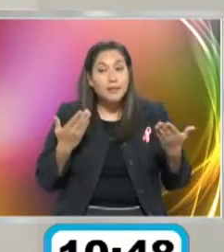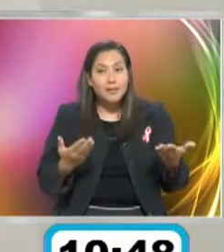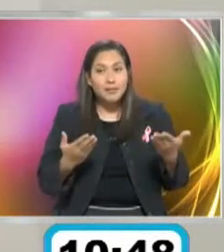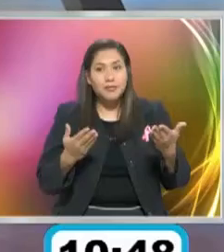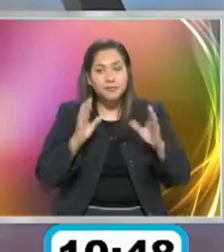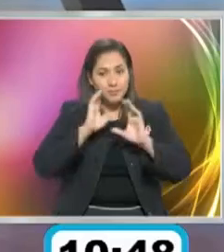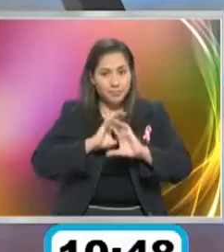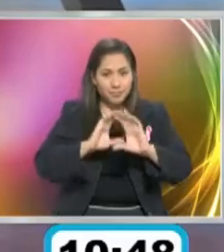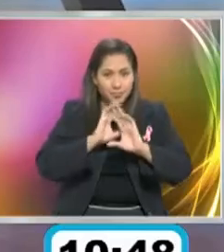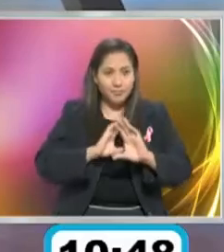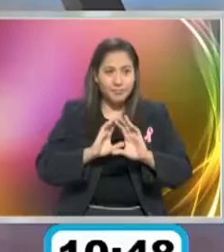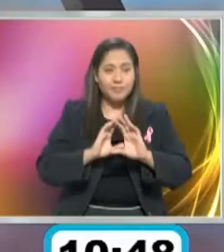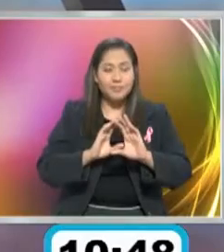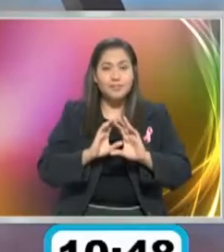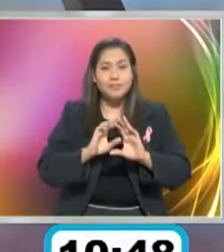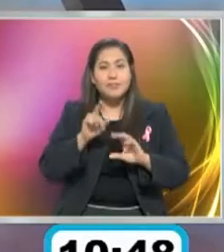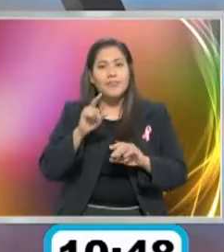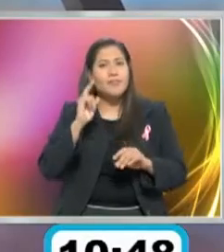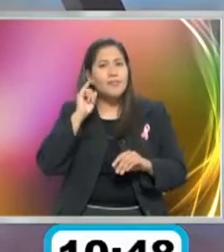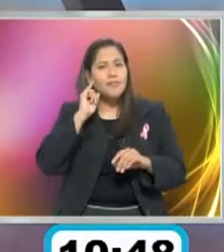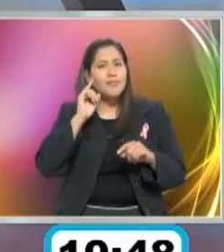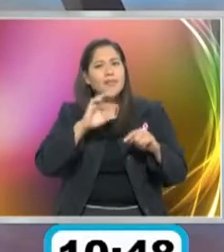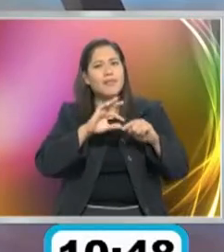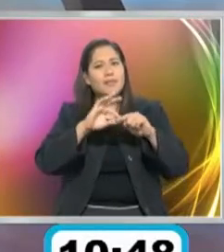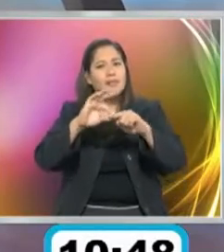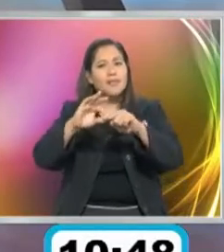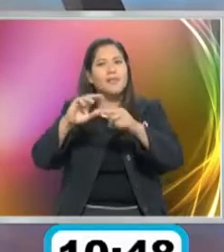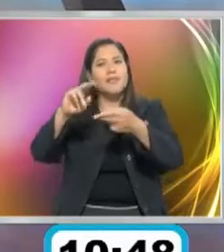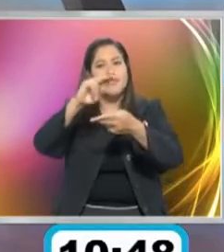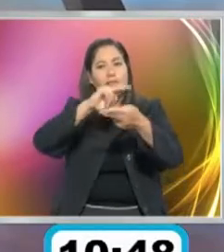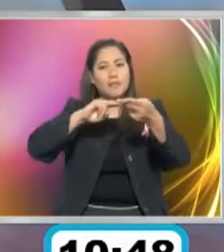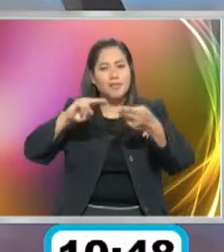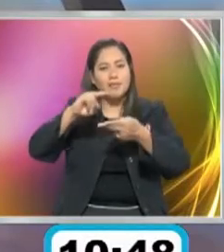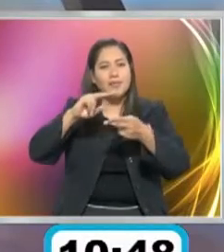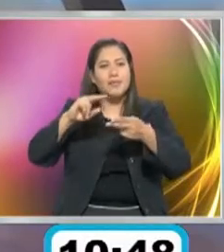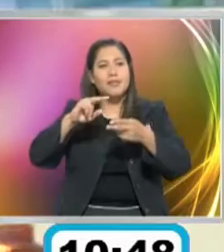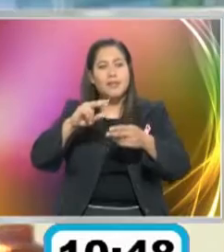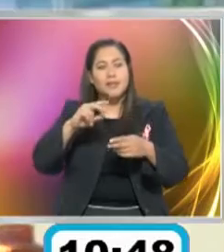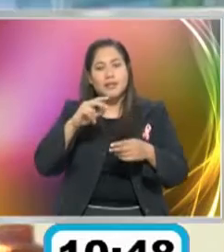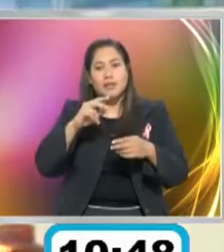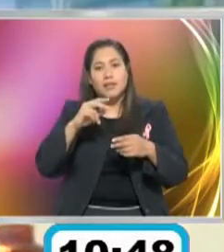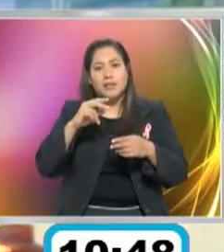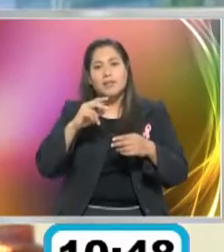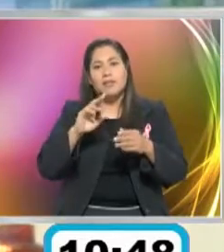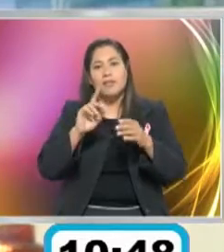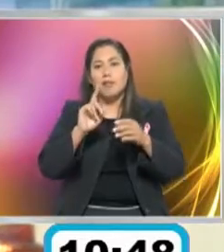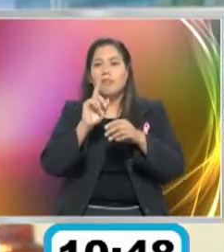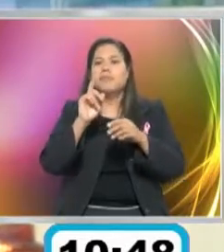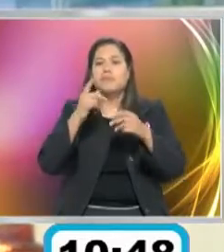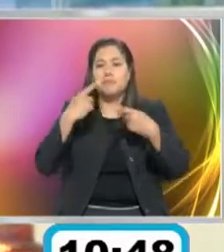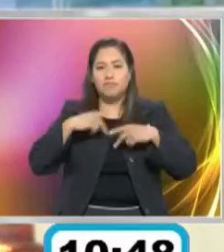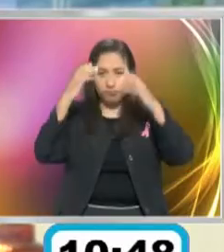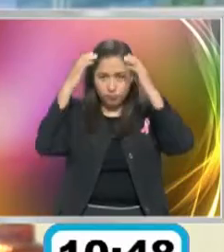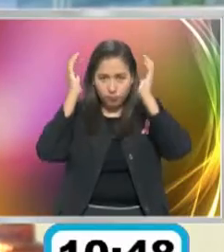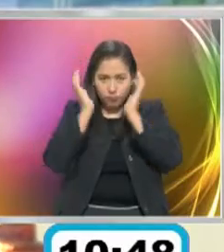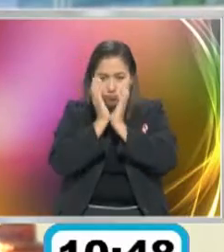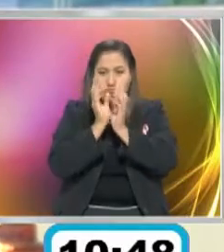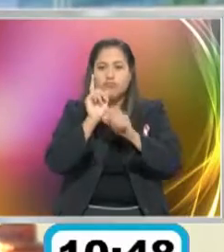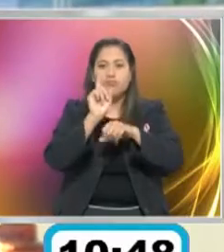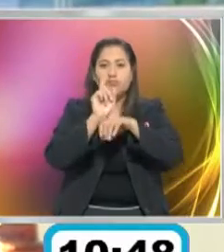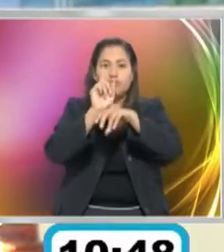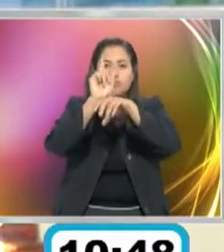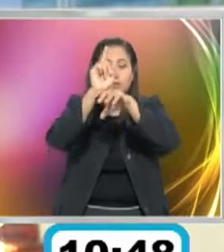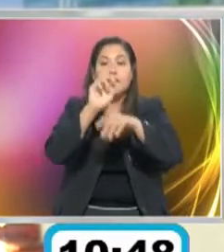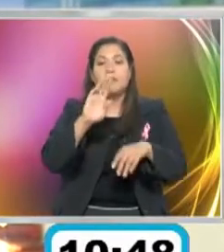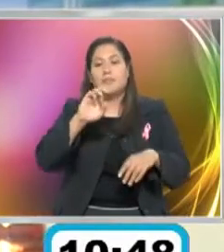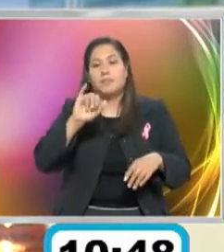a interpretar una canción que nos va a llevar hasta la estratosfera. ¿Qué canción es? Esta canción se llama Astronauta, el compositor es Benjamín Díaz, que es